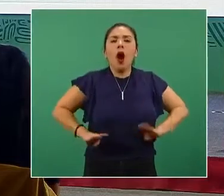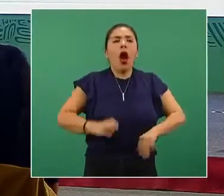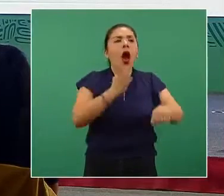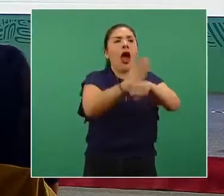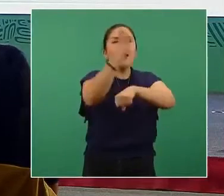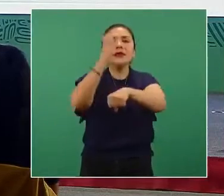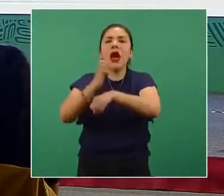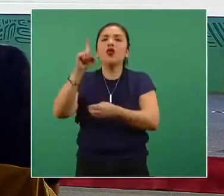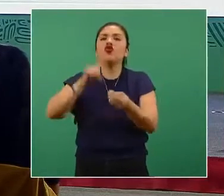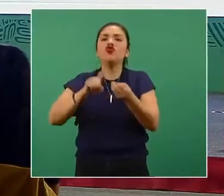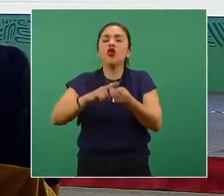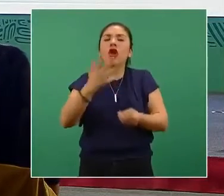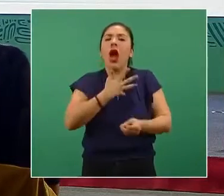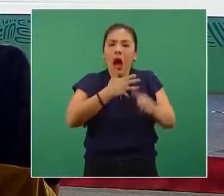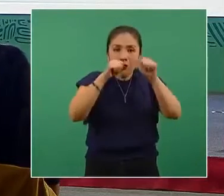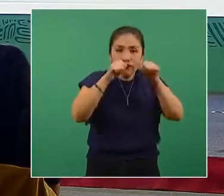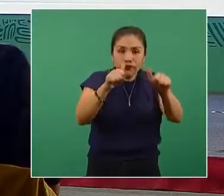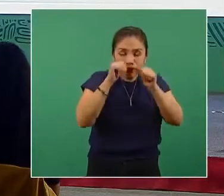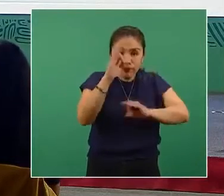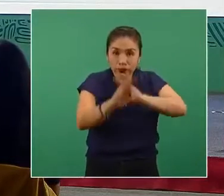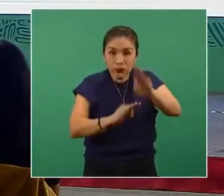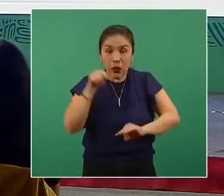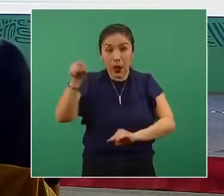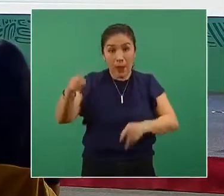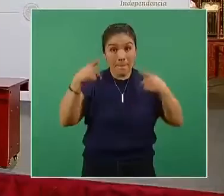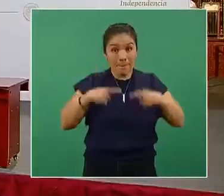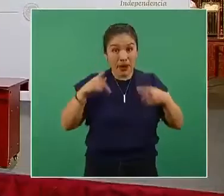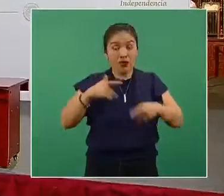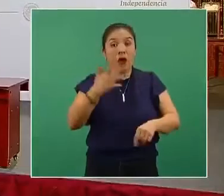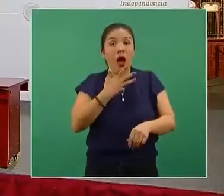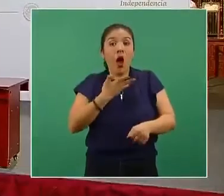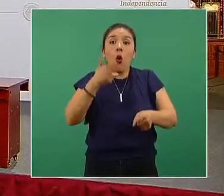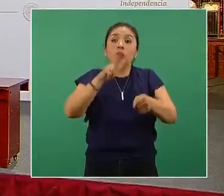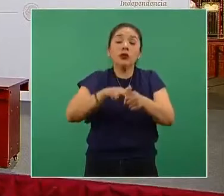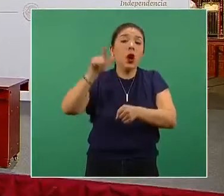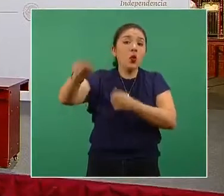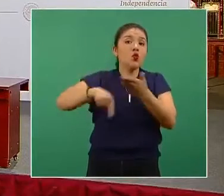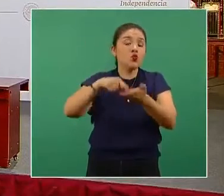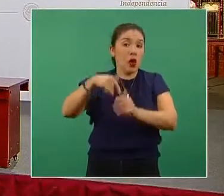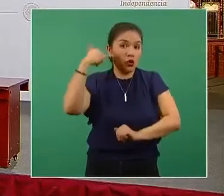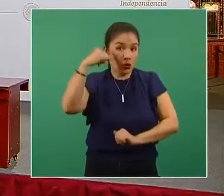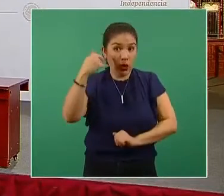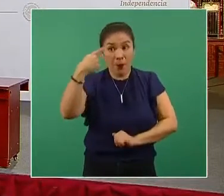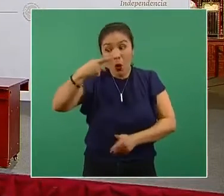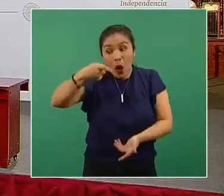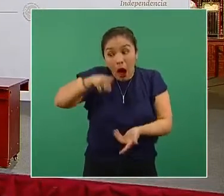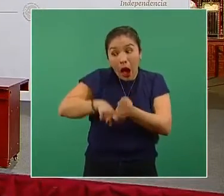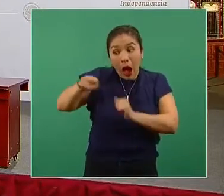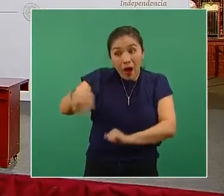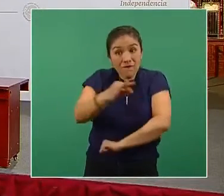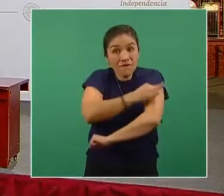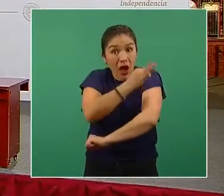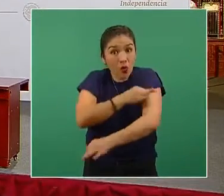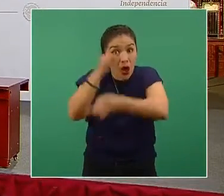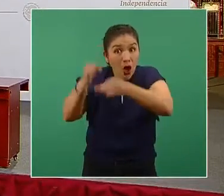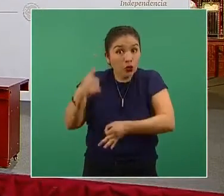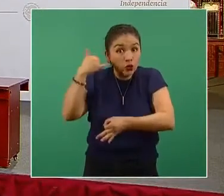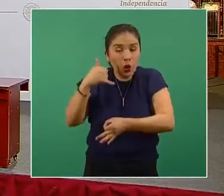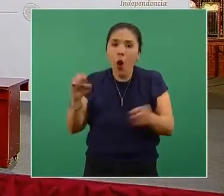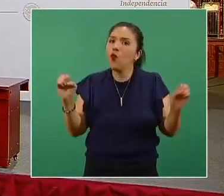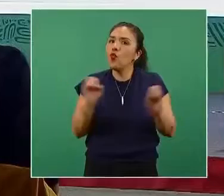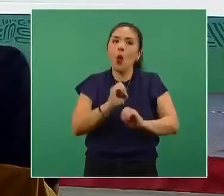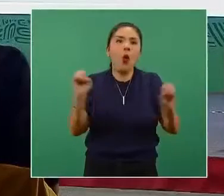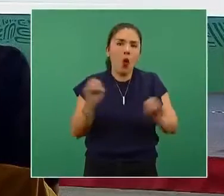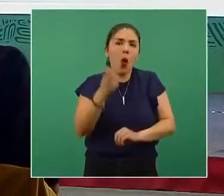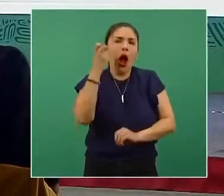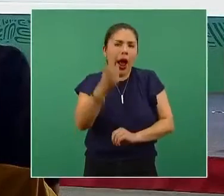está recibiendo la atención. Esa persona está hospitalizada en Yucatán, pero no se vacunó en Yucatán. Ahora, lo que destacábamos es que esto